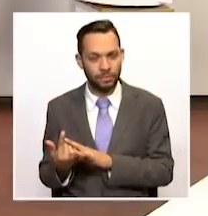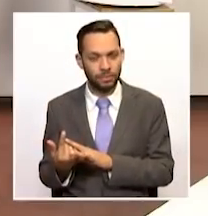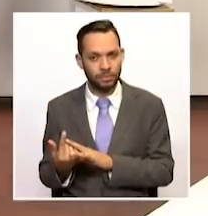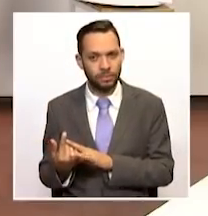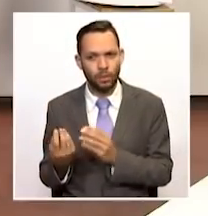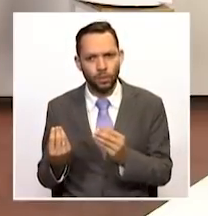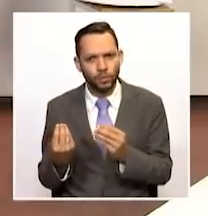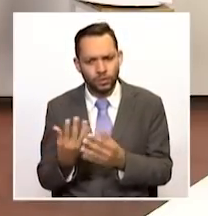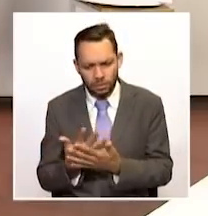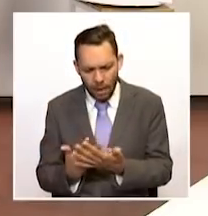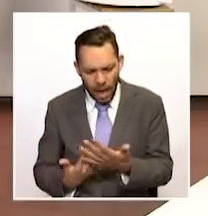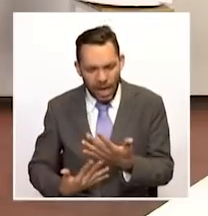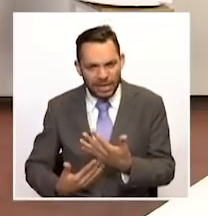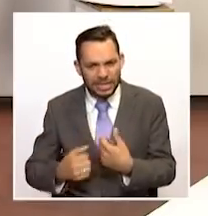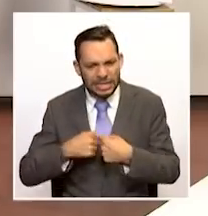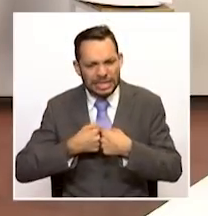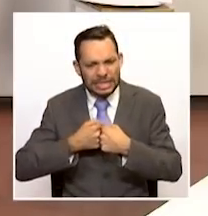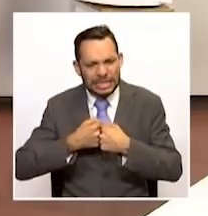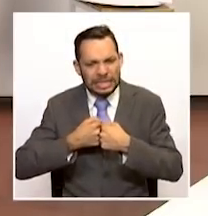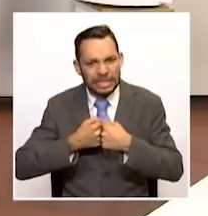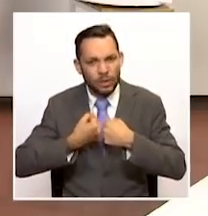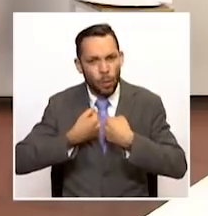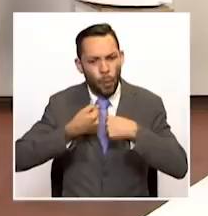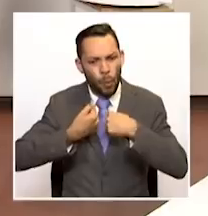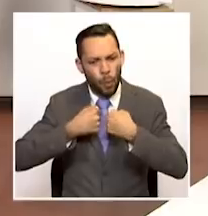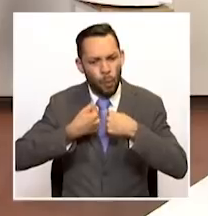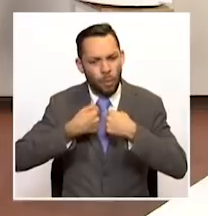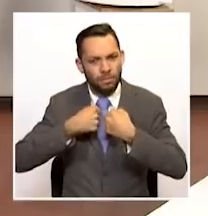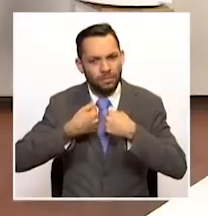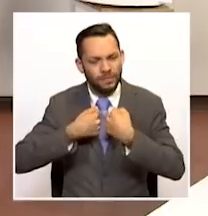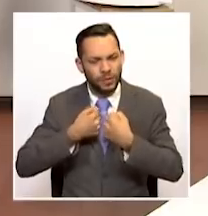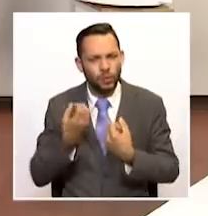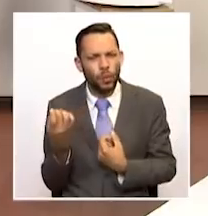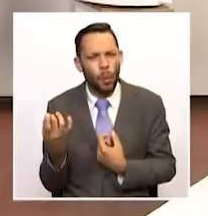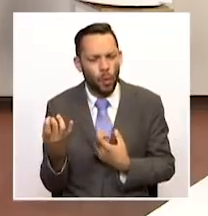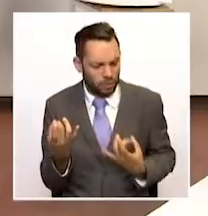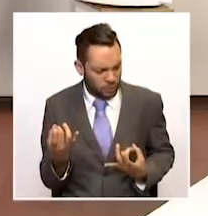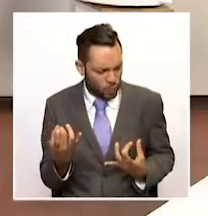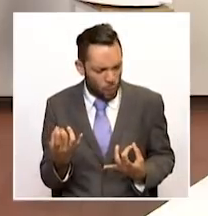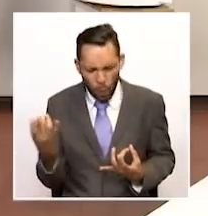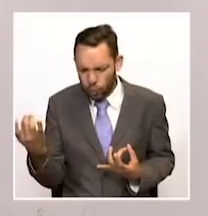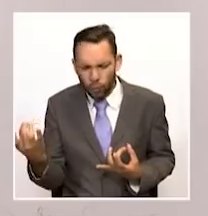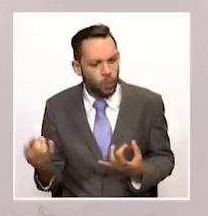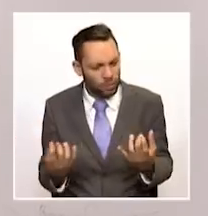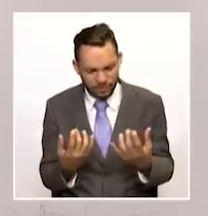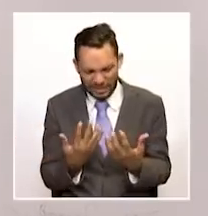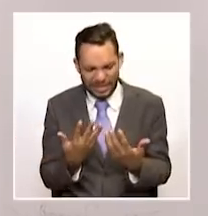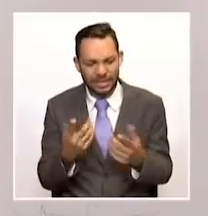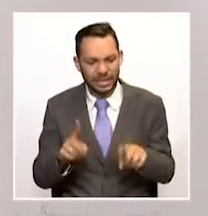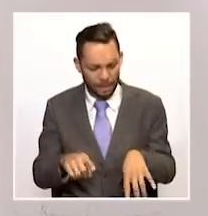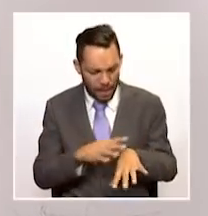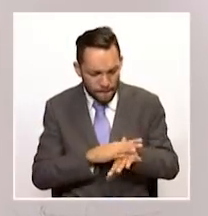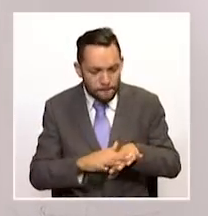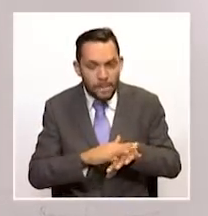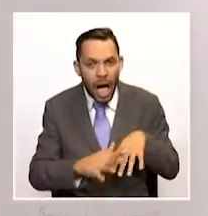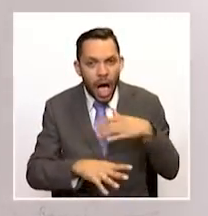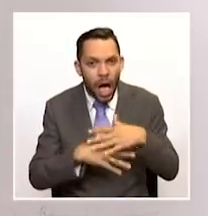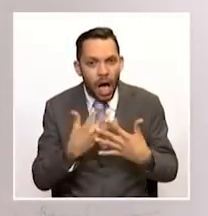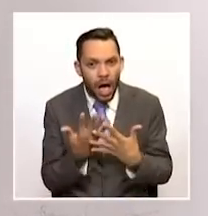todo lo que dobla me fui al médico y me dijeron que tenía artritis